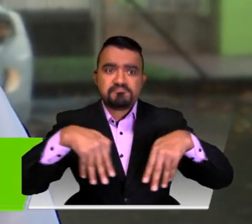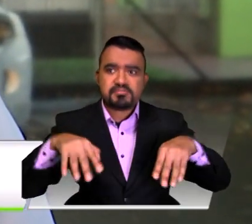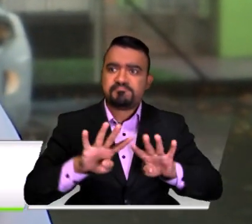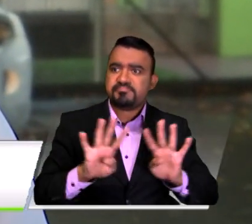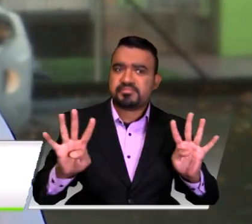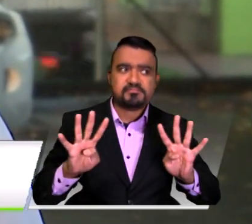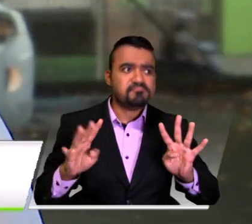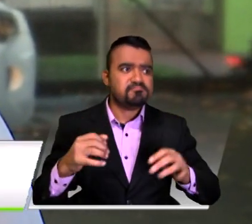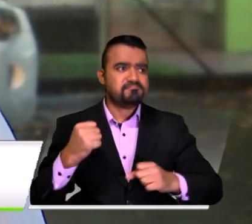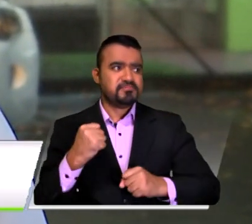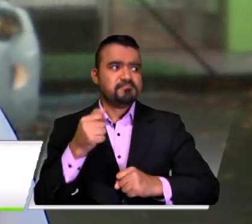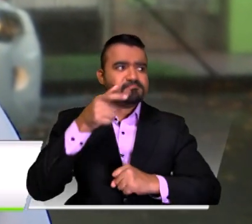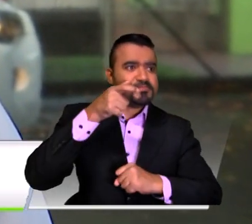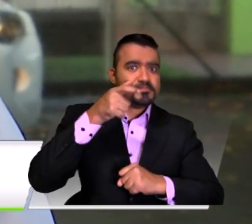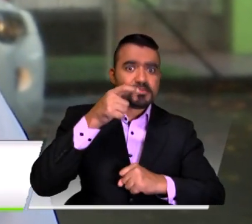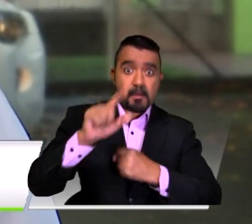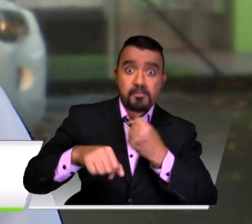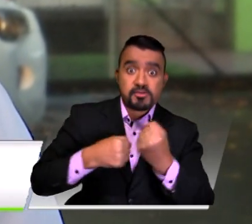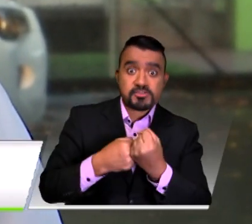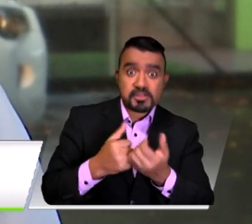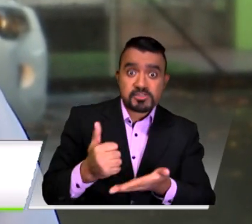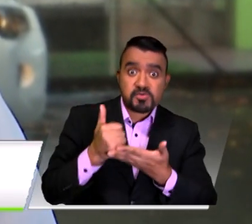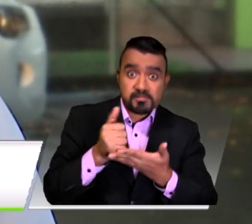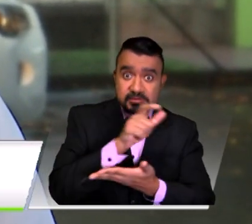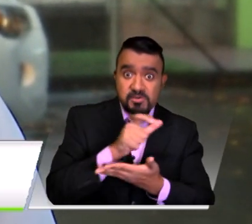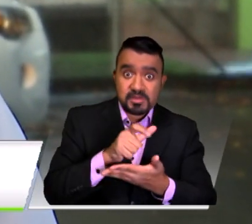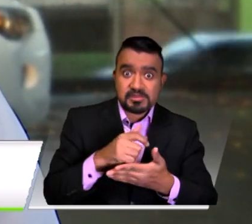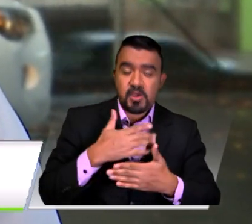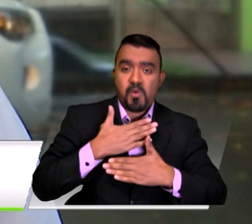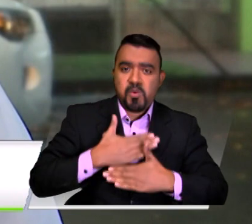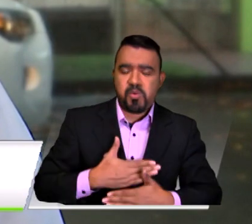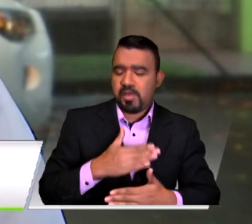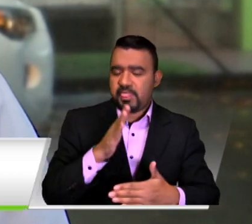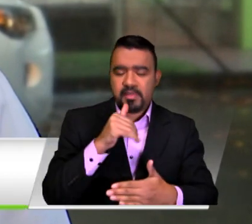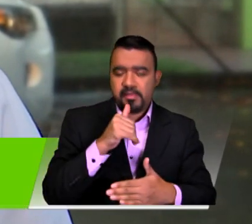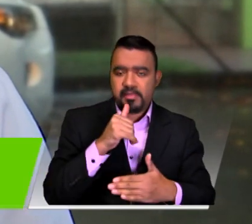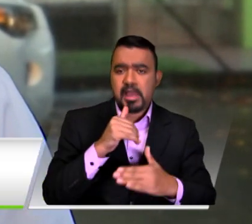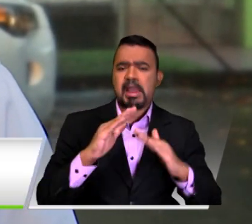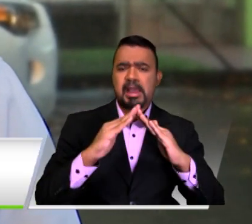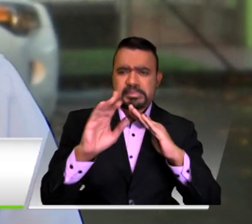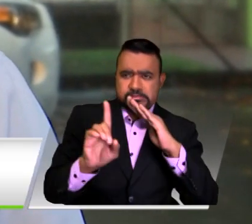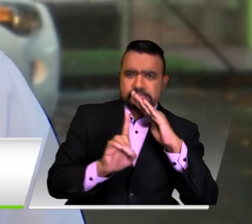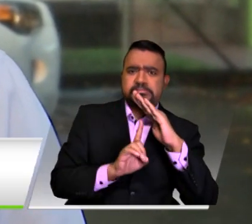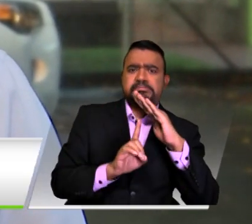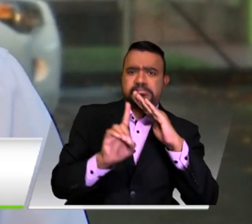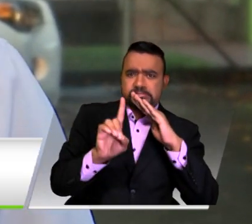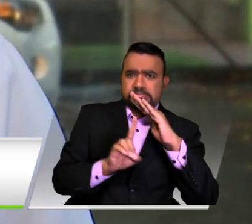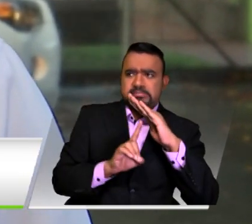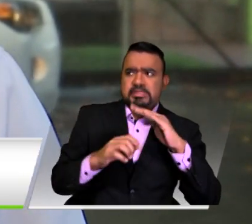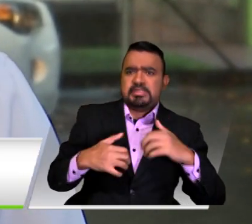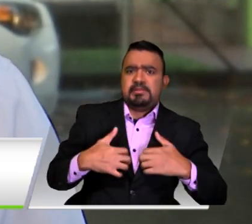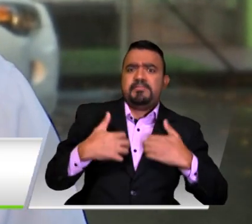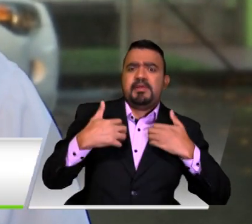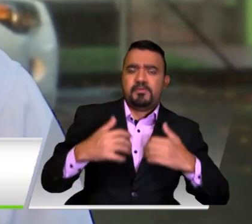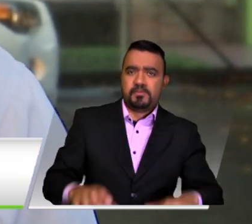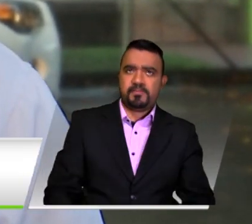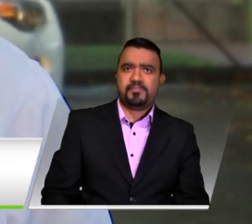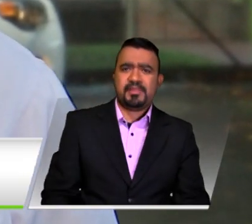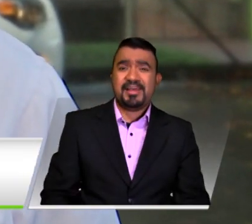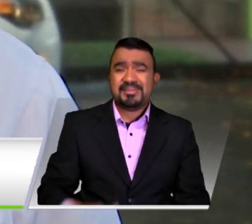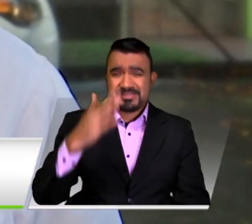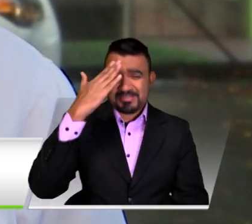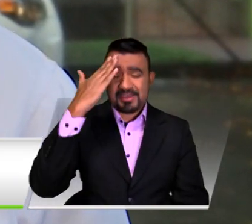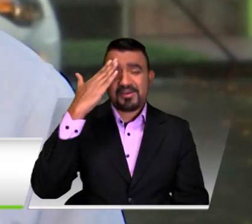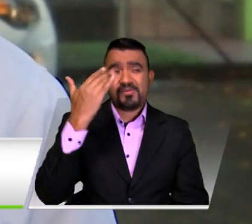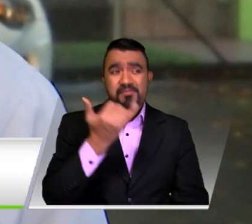tanto a ejército como policía puede fortalecer la presencia en este sector pero definitivamente por oma